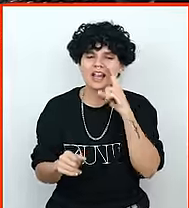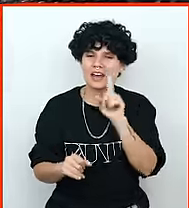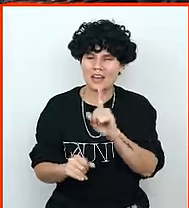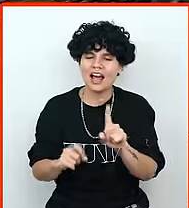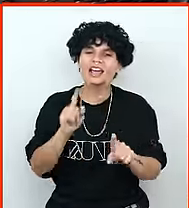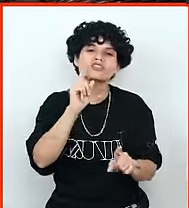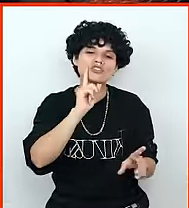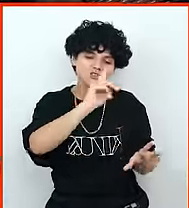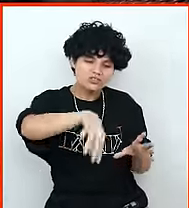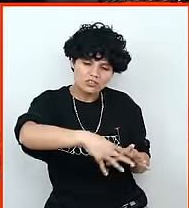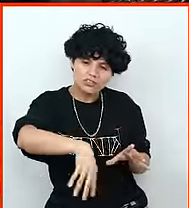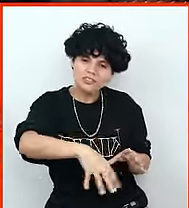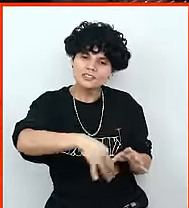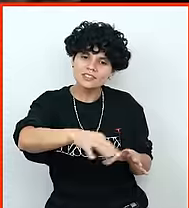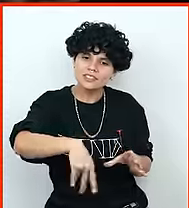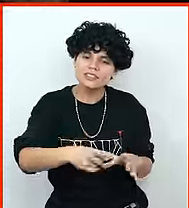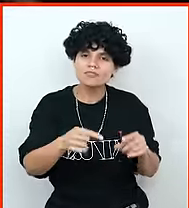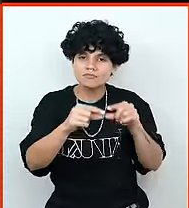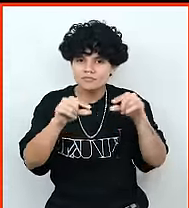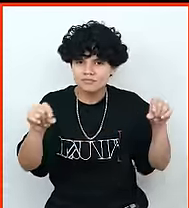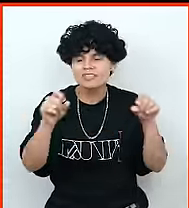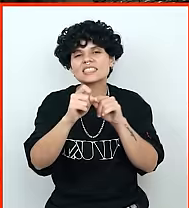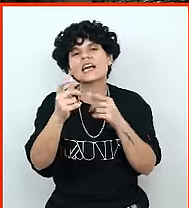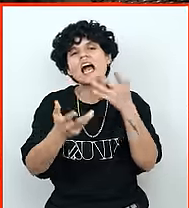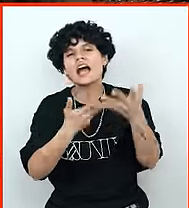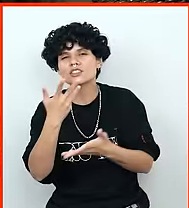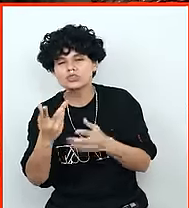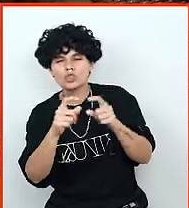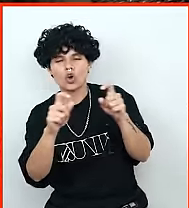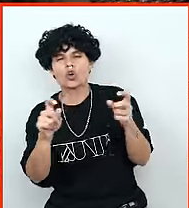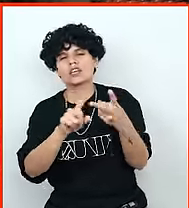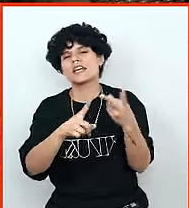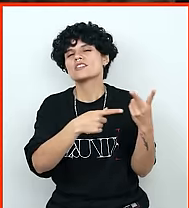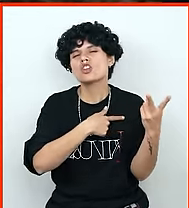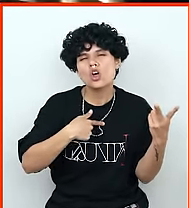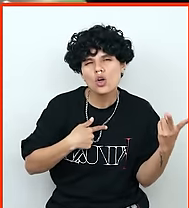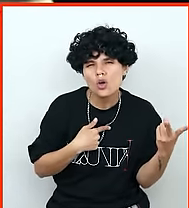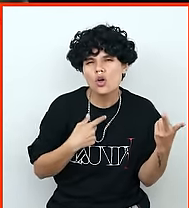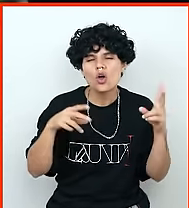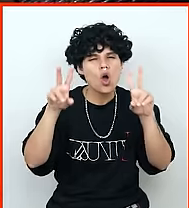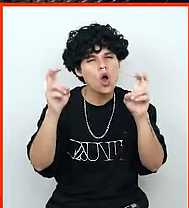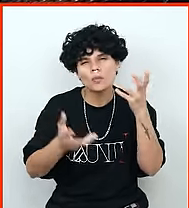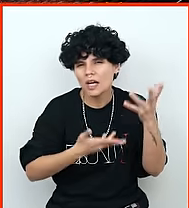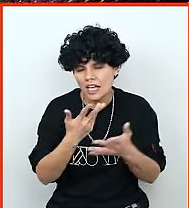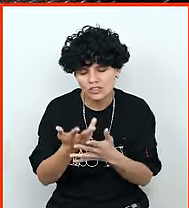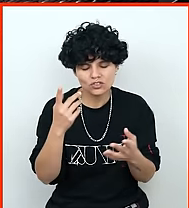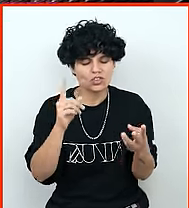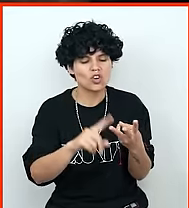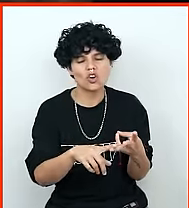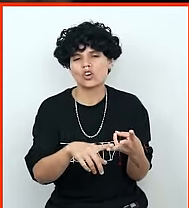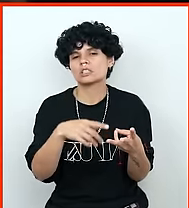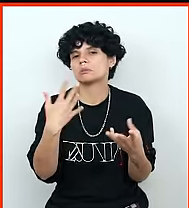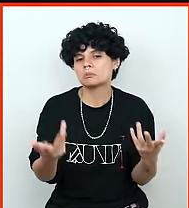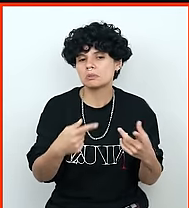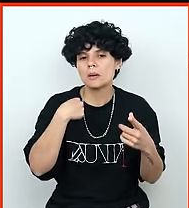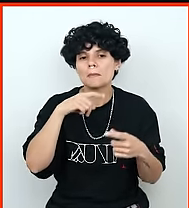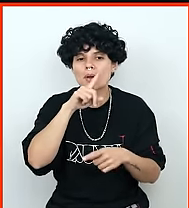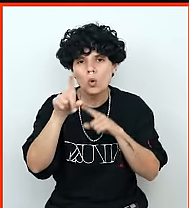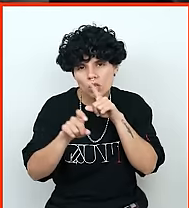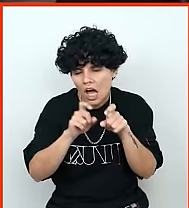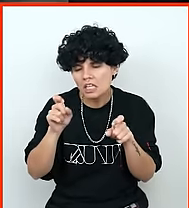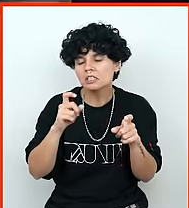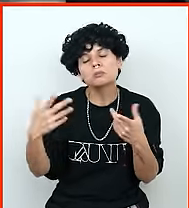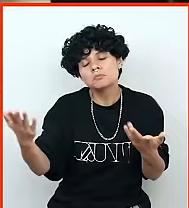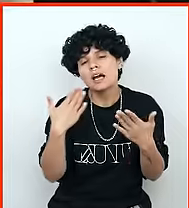además. Aquí yo tengo mucho material, ¿ah? Con este sombrero mágico. Tengo letras, tengo nombres de canciones y quiero... irlas conversando